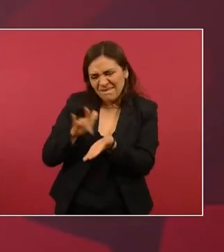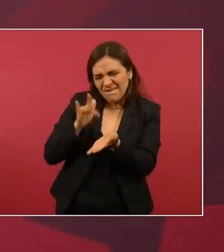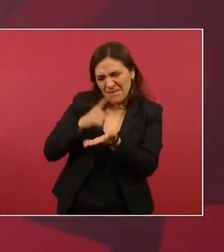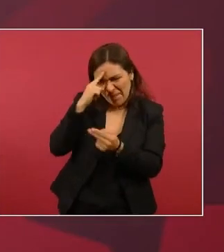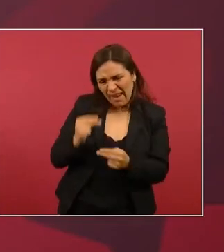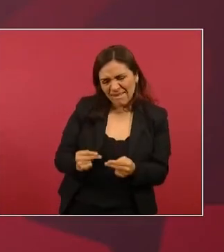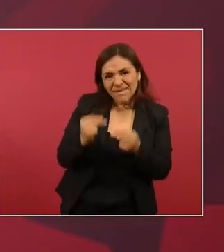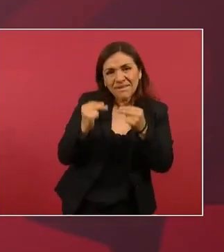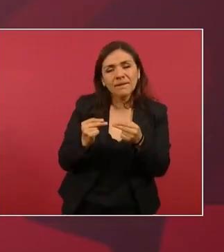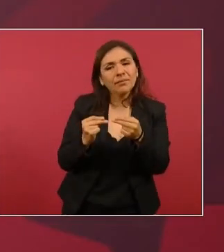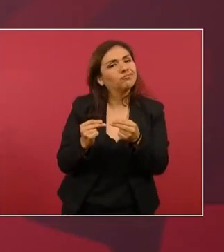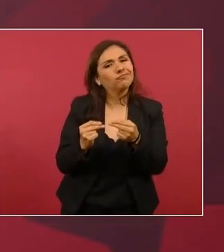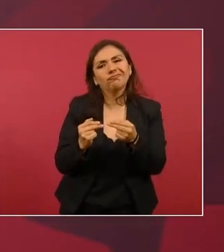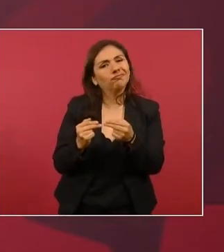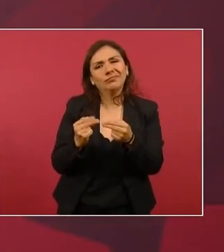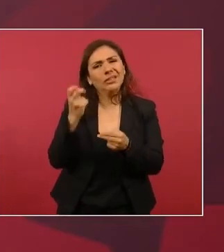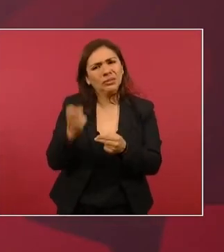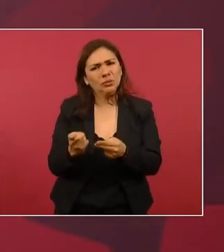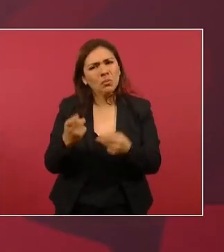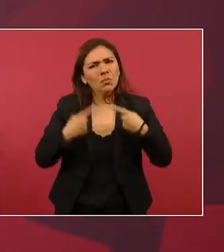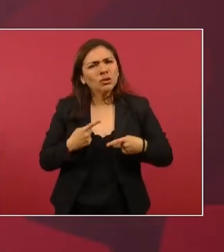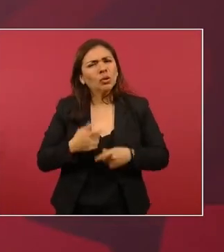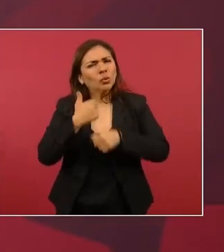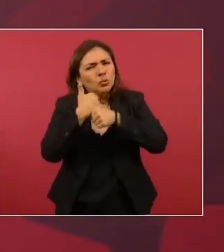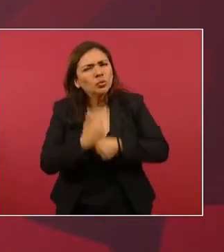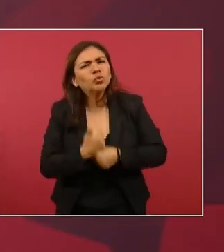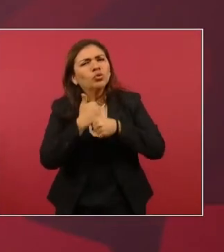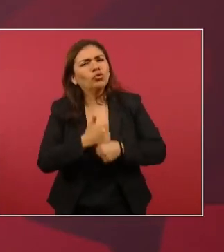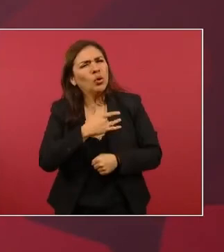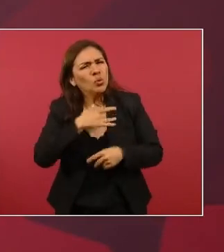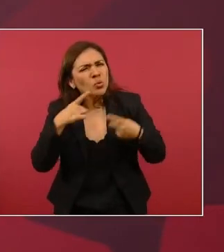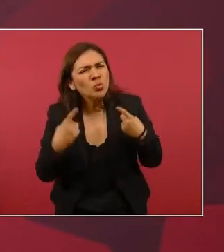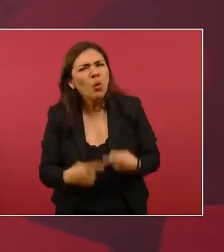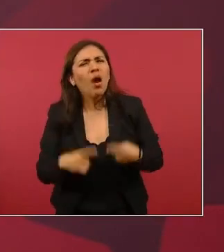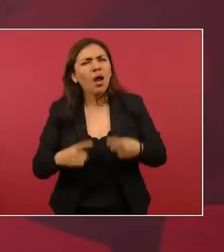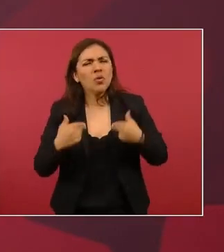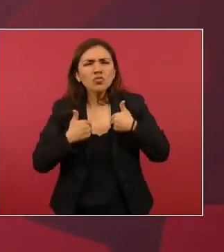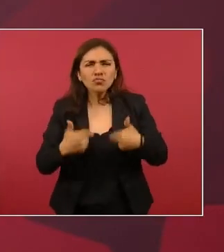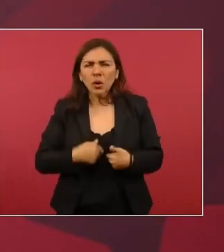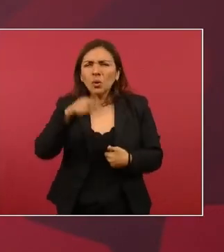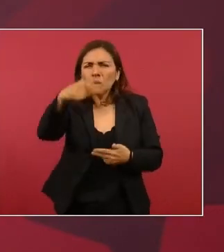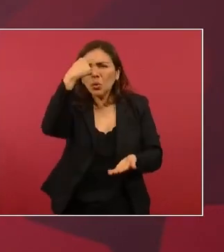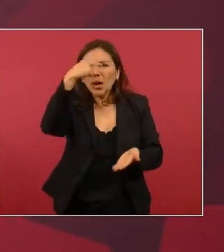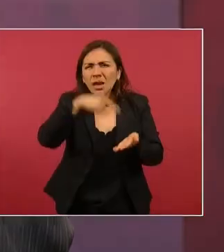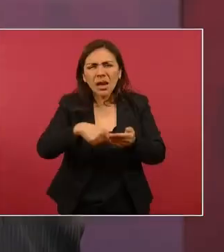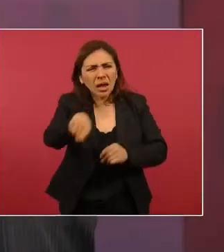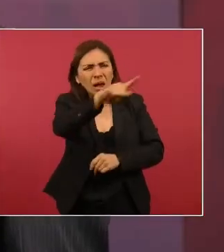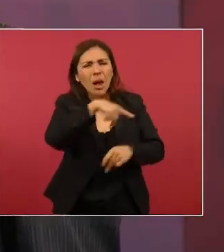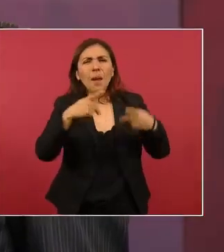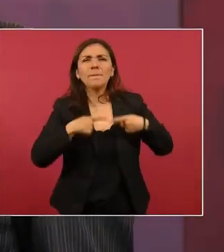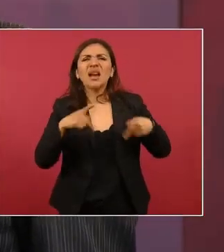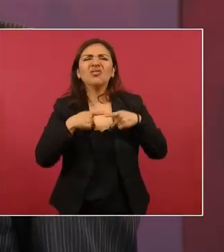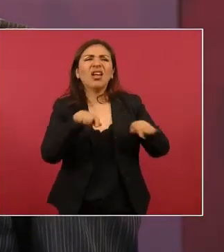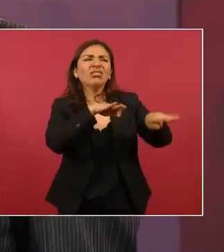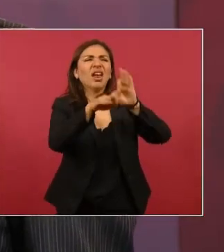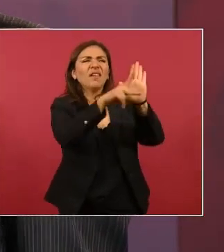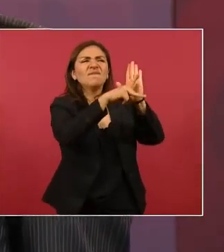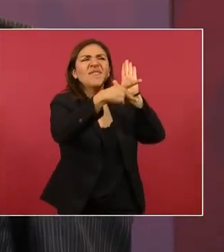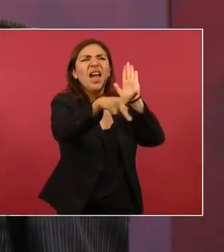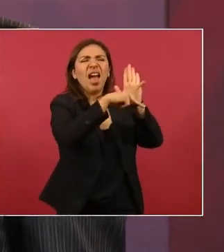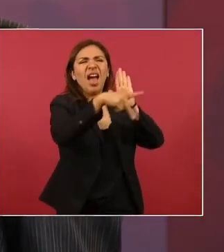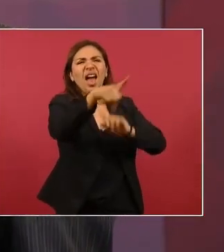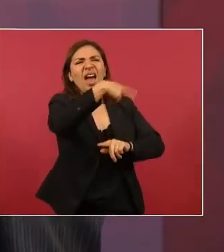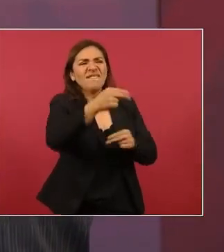humano. Porque ustedes creen que a estos periodistas mercenarios